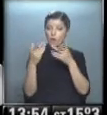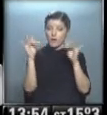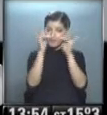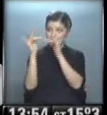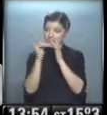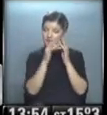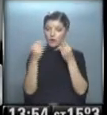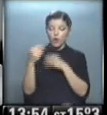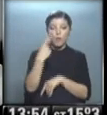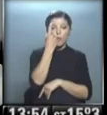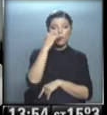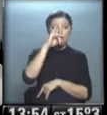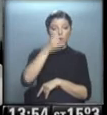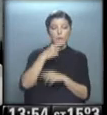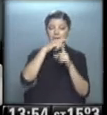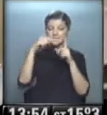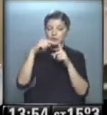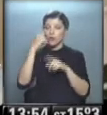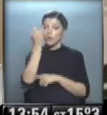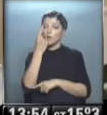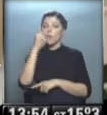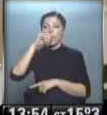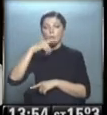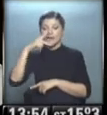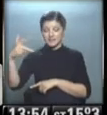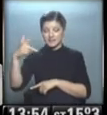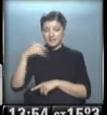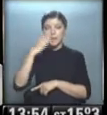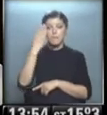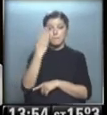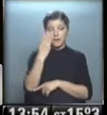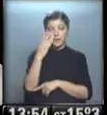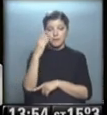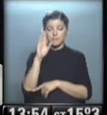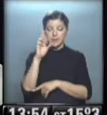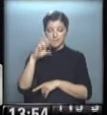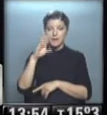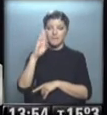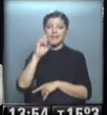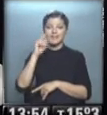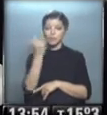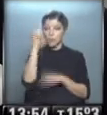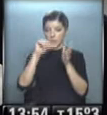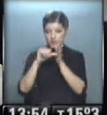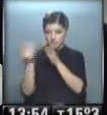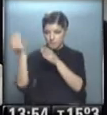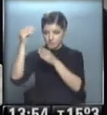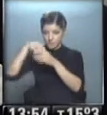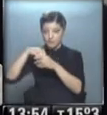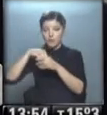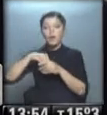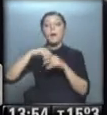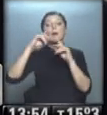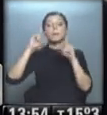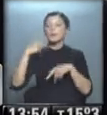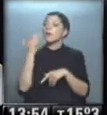un 1,5% y un 3% en el PBI de un país. También pone el foco en